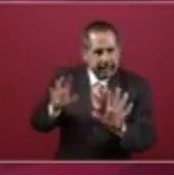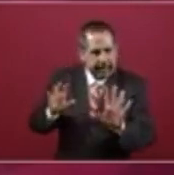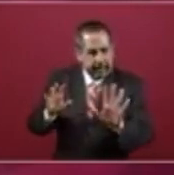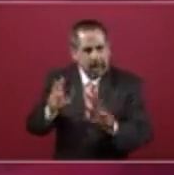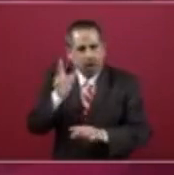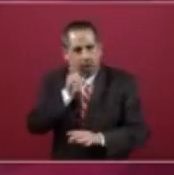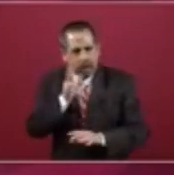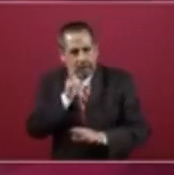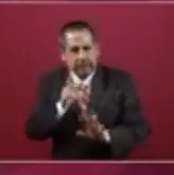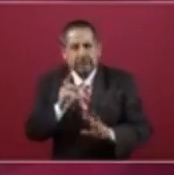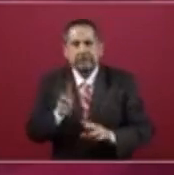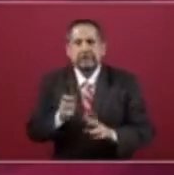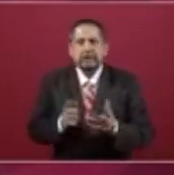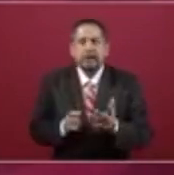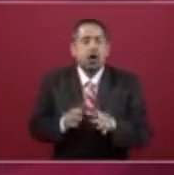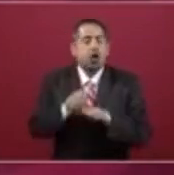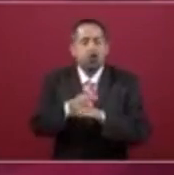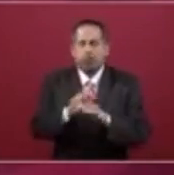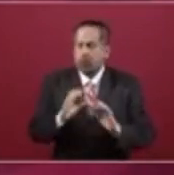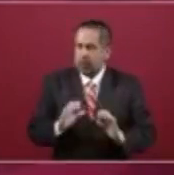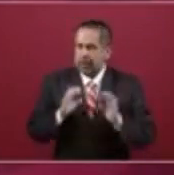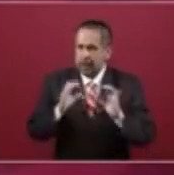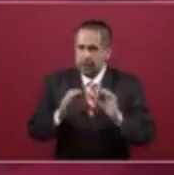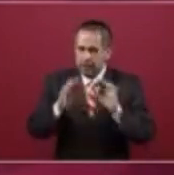muy cautelosos,